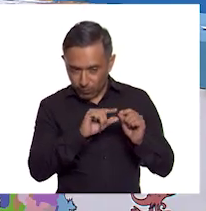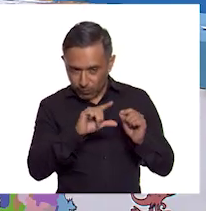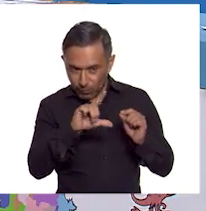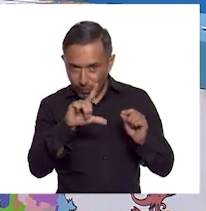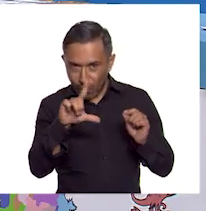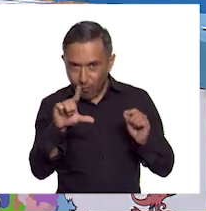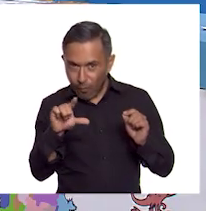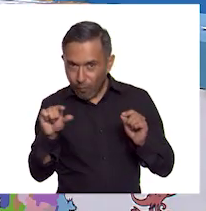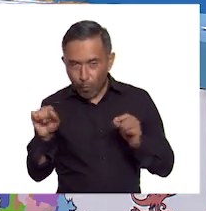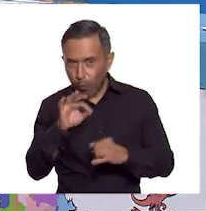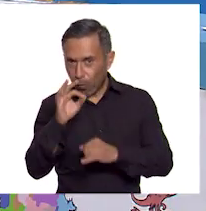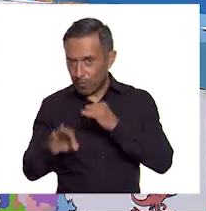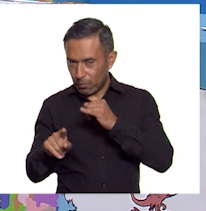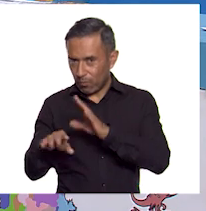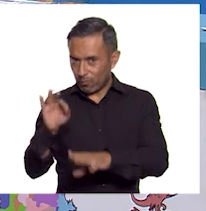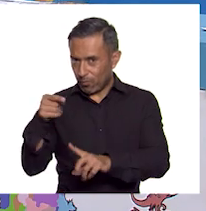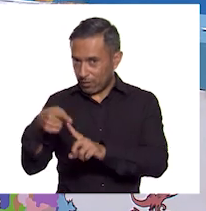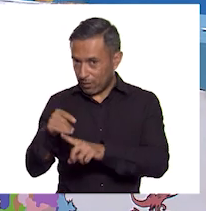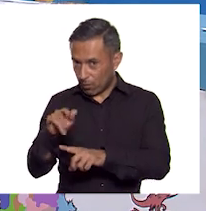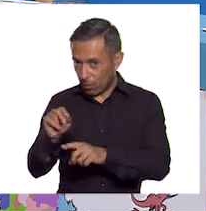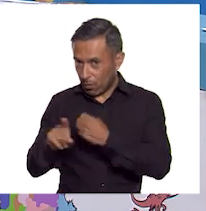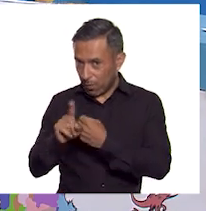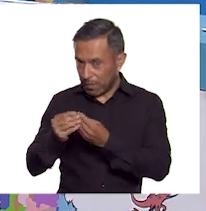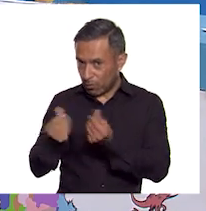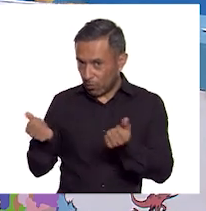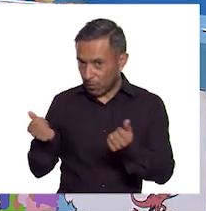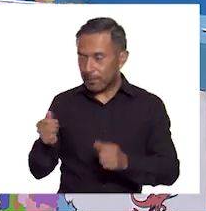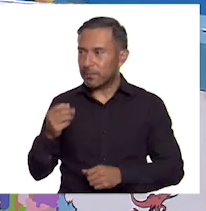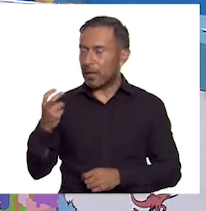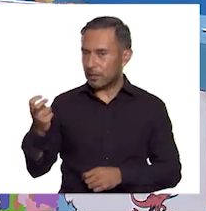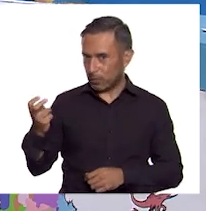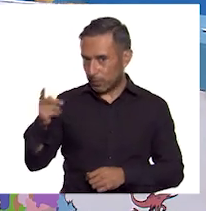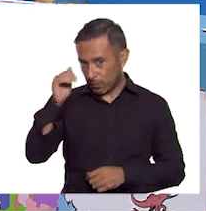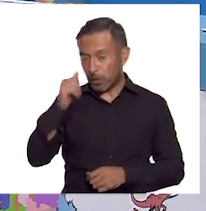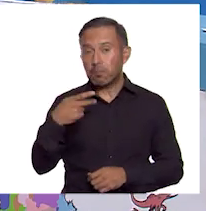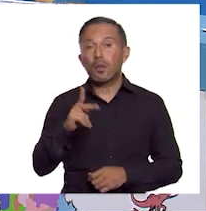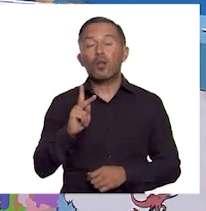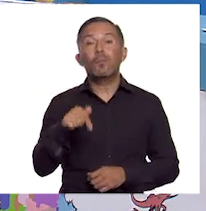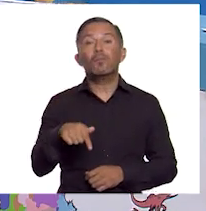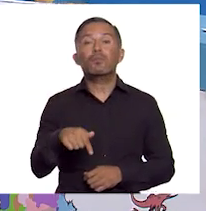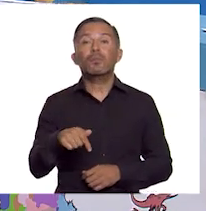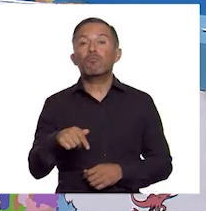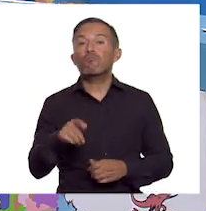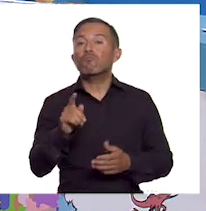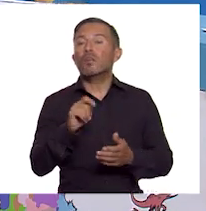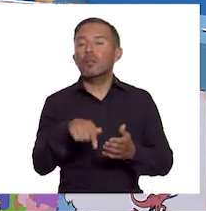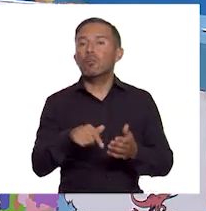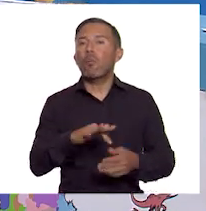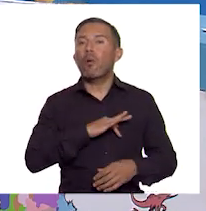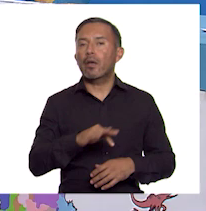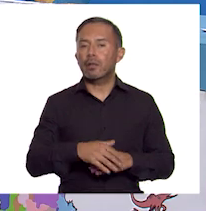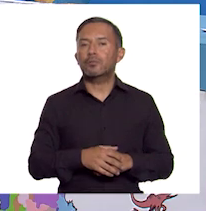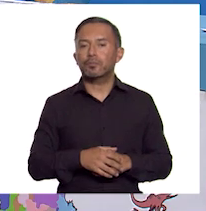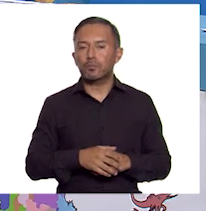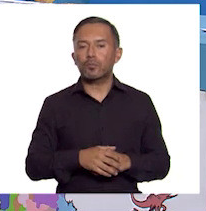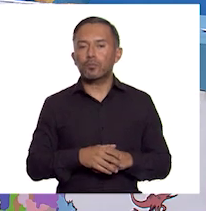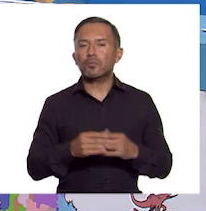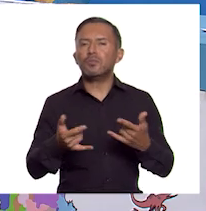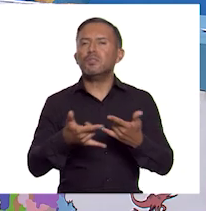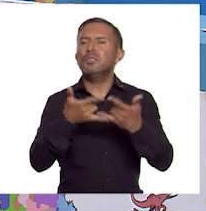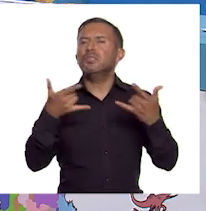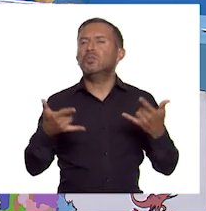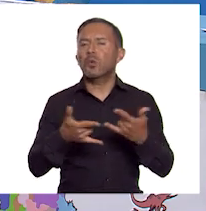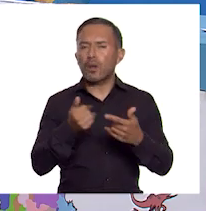bueno que te acuerdas de eso. Pero lo más importante es comprender que en este esquema podemos resumir el contenido de una